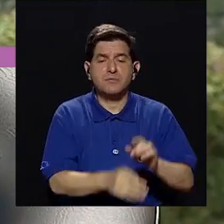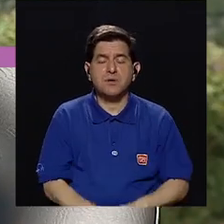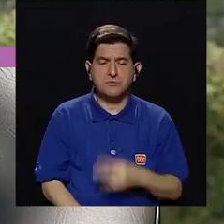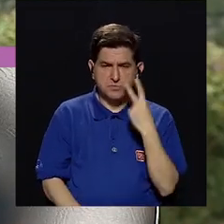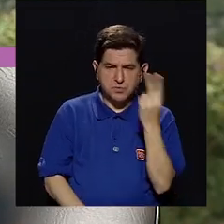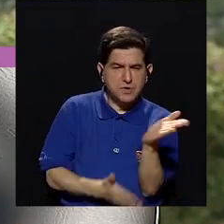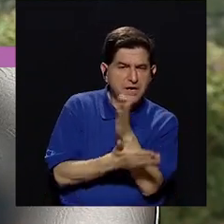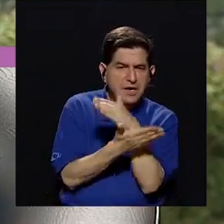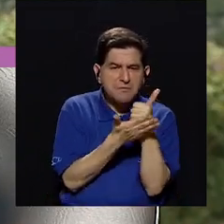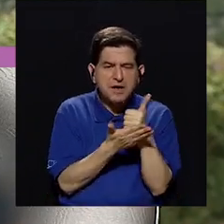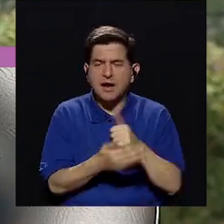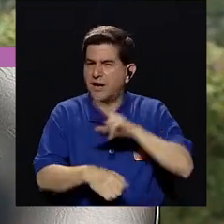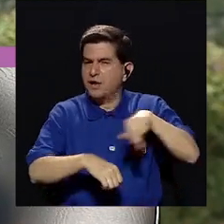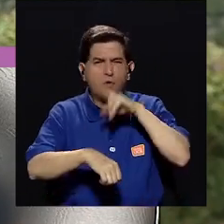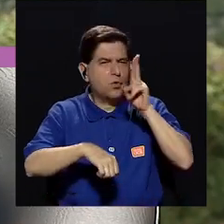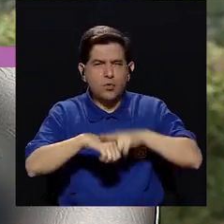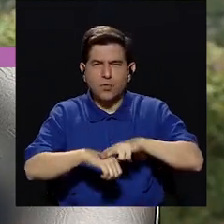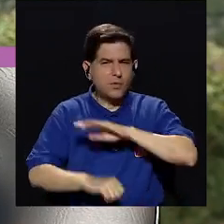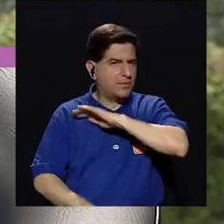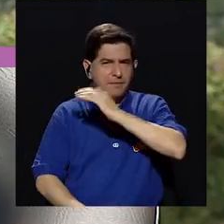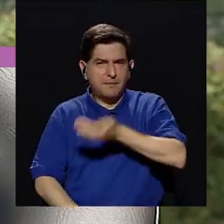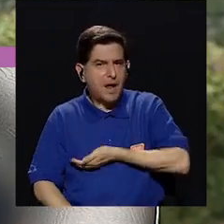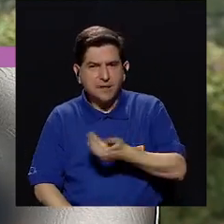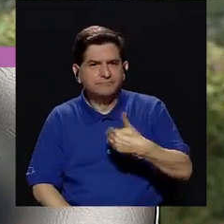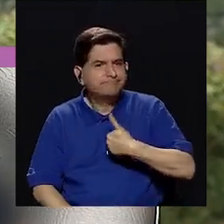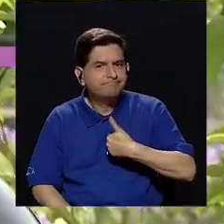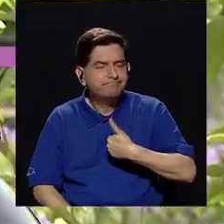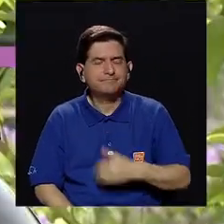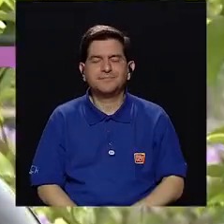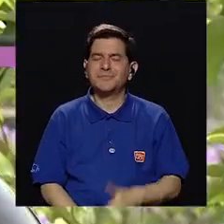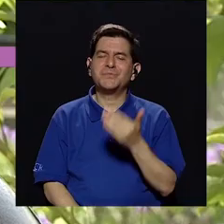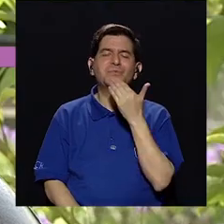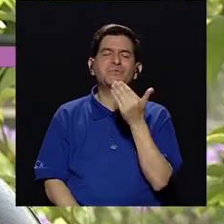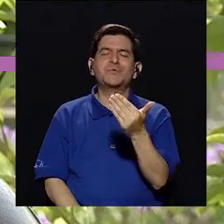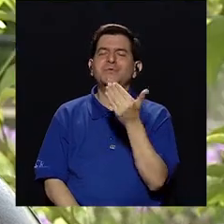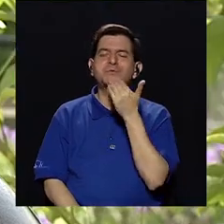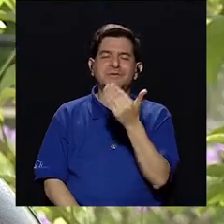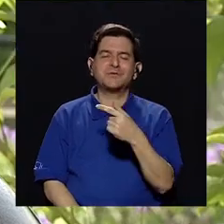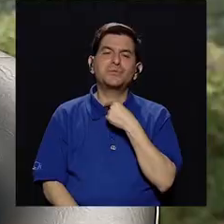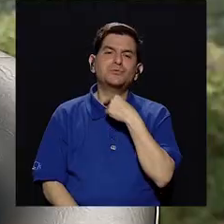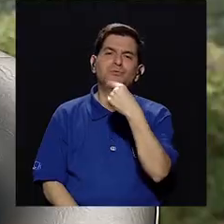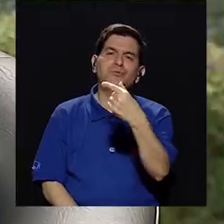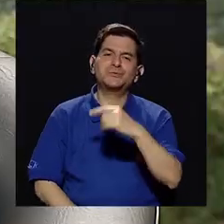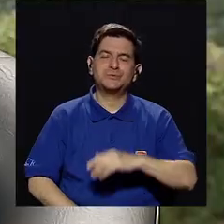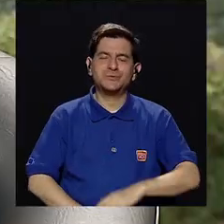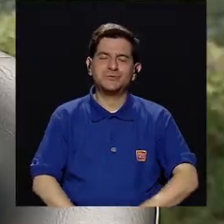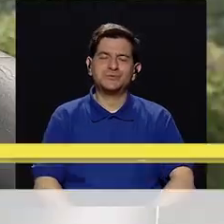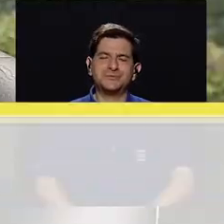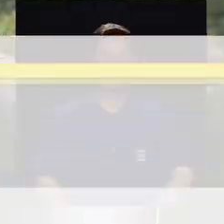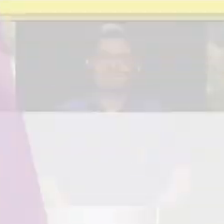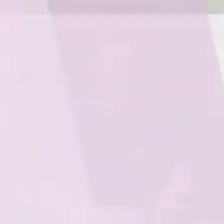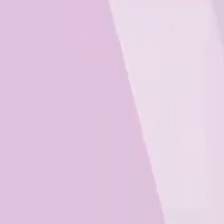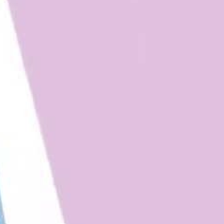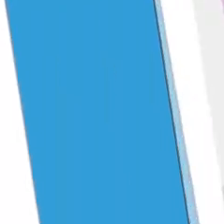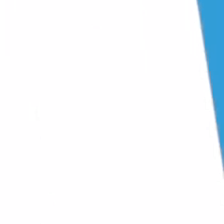si vemos vemos alguna anormalidad en nuestras mama muchísimas gracias y con gusto